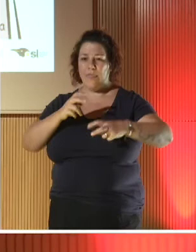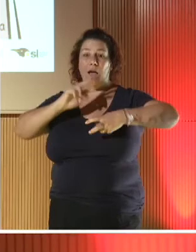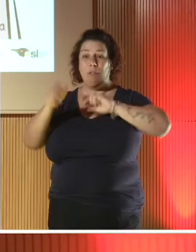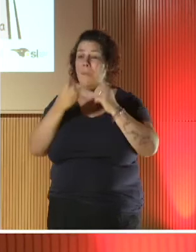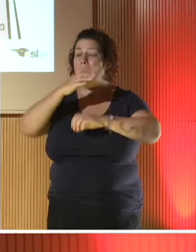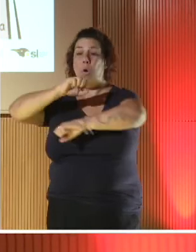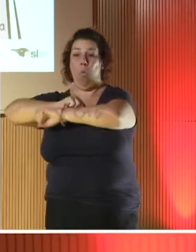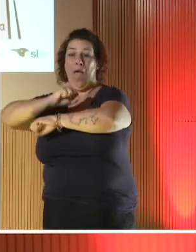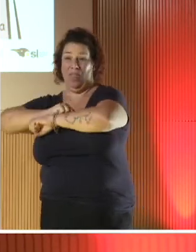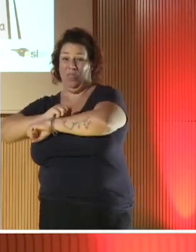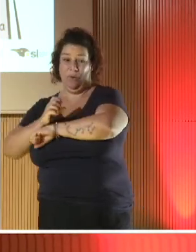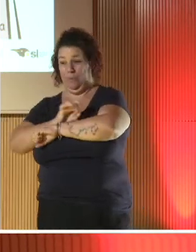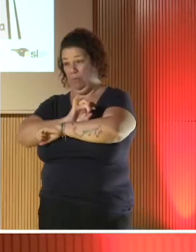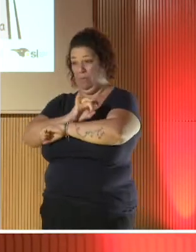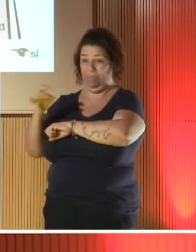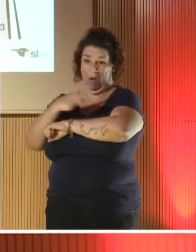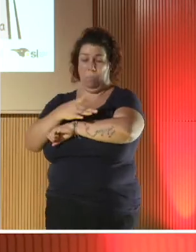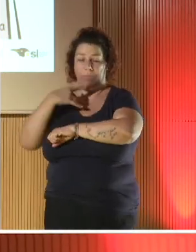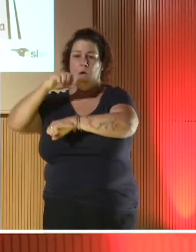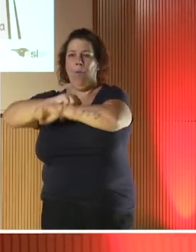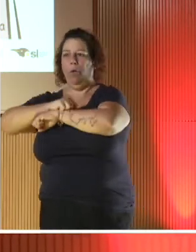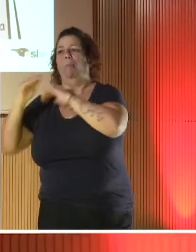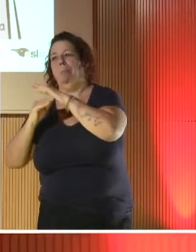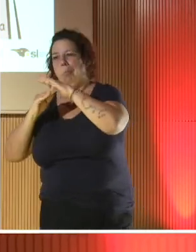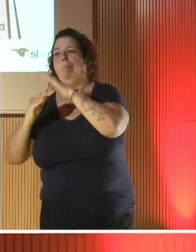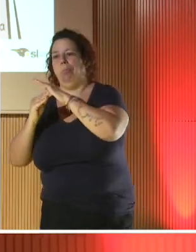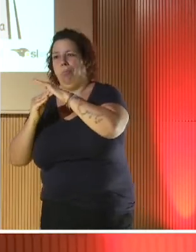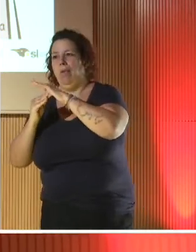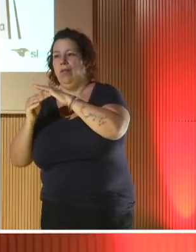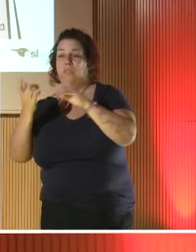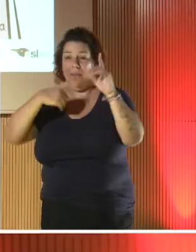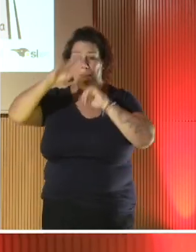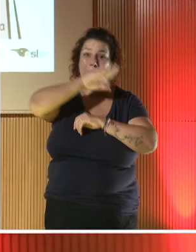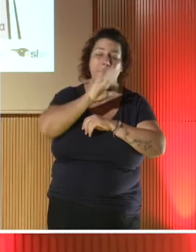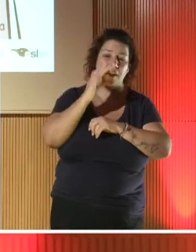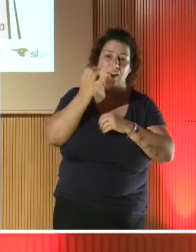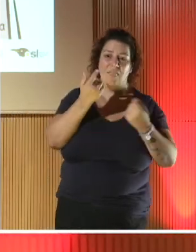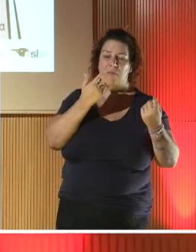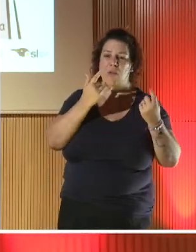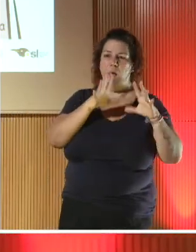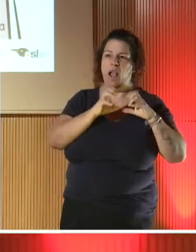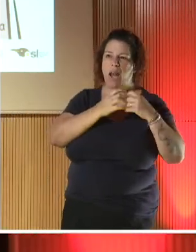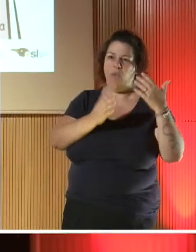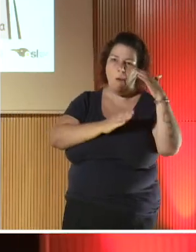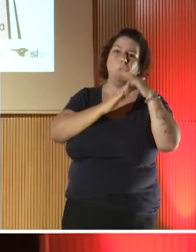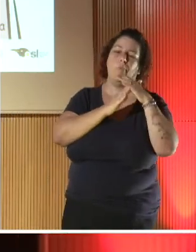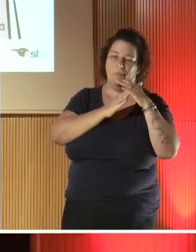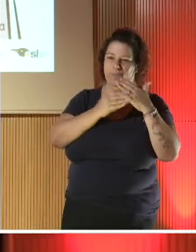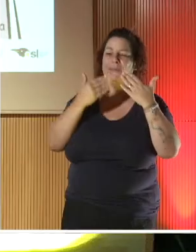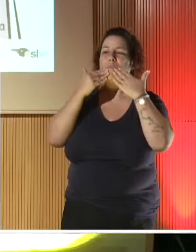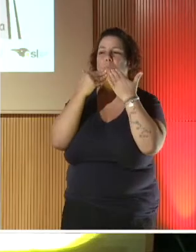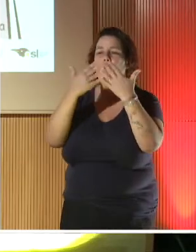del Windows. Porque el Windows cada 2x3 se cuelga, y con estos métodos los padres cada vez tenemos menos ganas de colgarnos, literalmente.